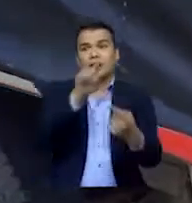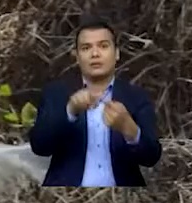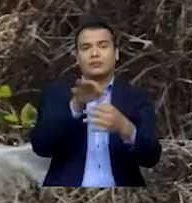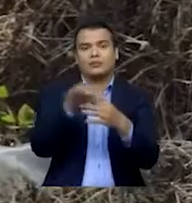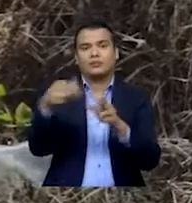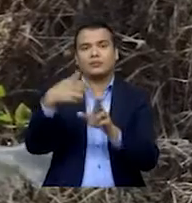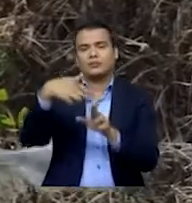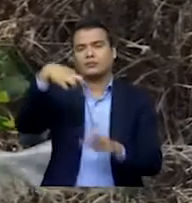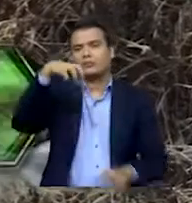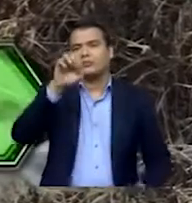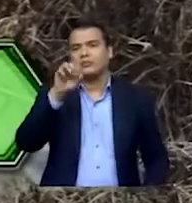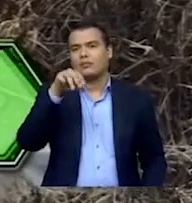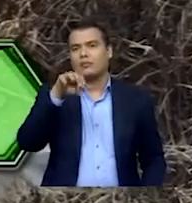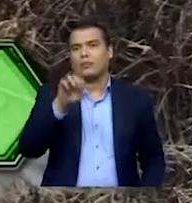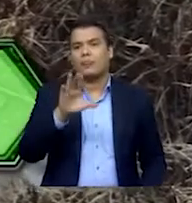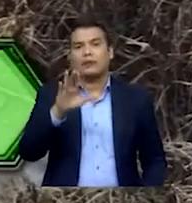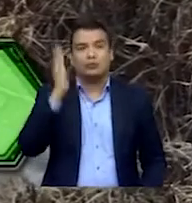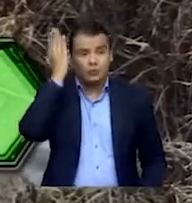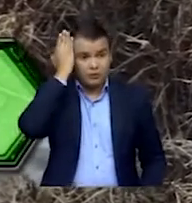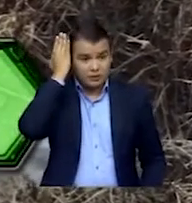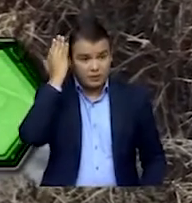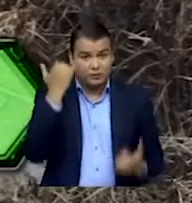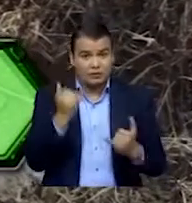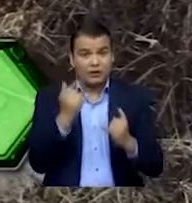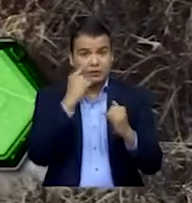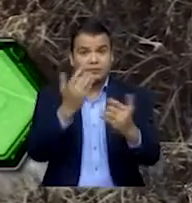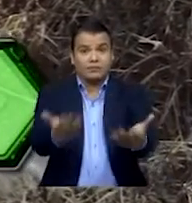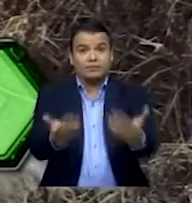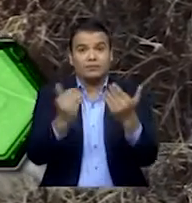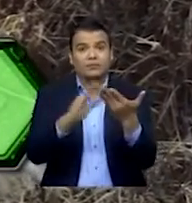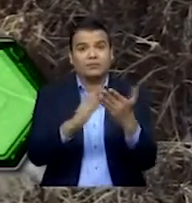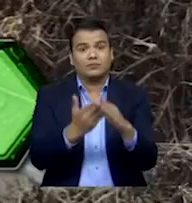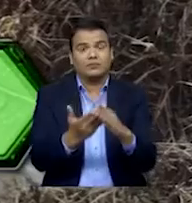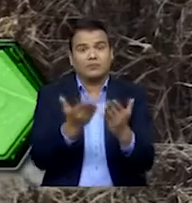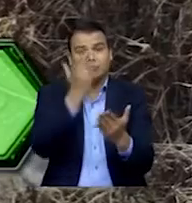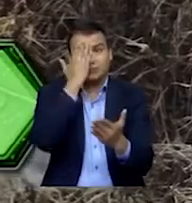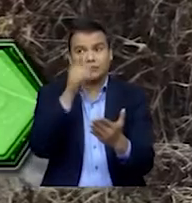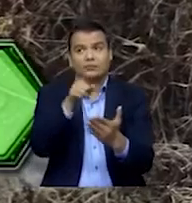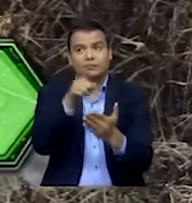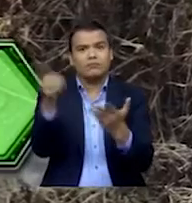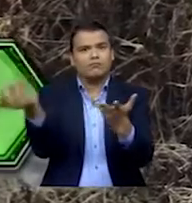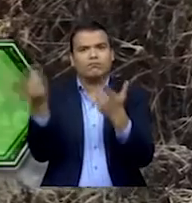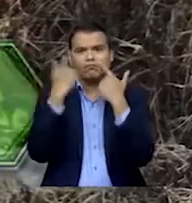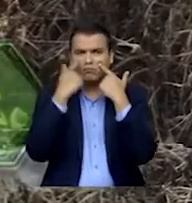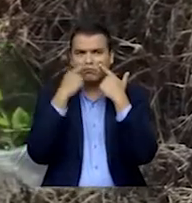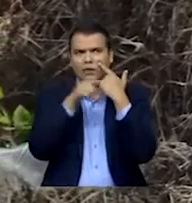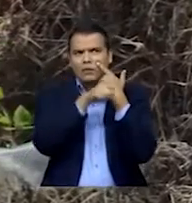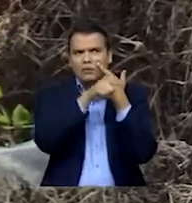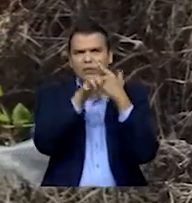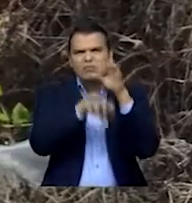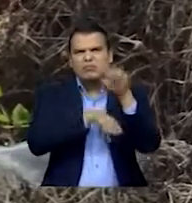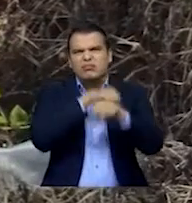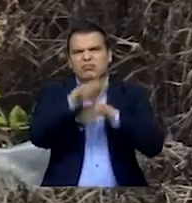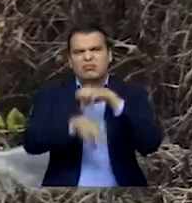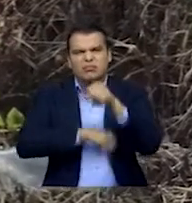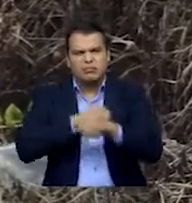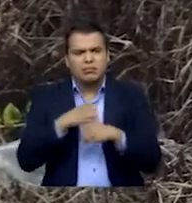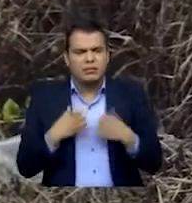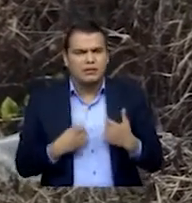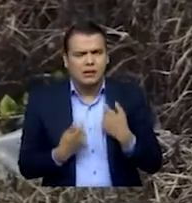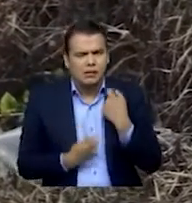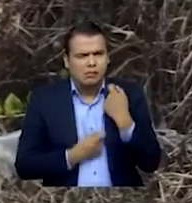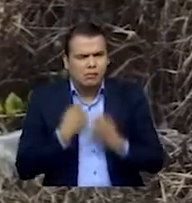ya que hemos recibido denuncias de que están realizando estas prácticas indebidas de